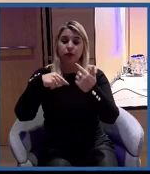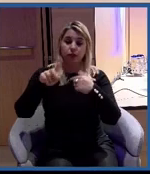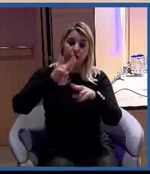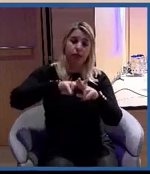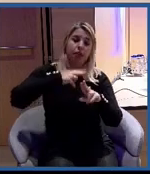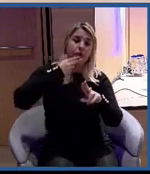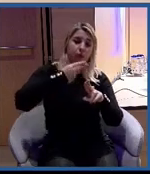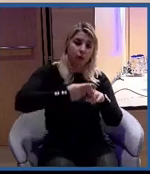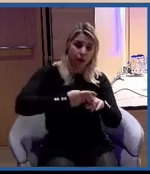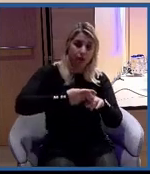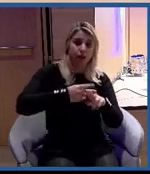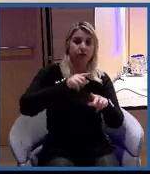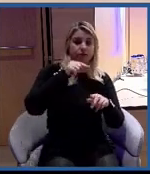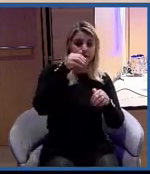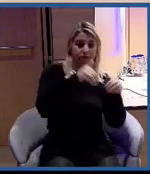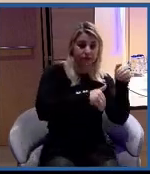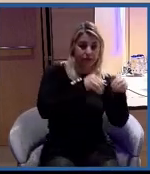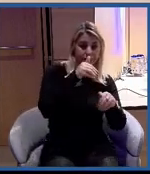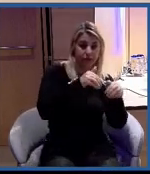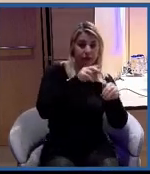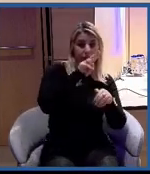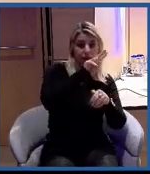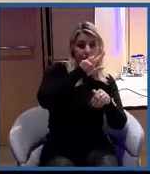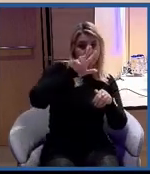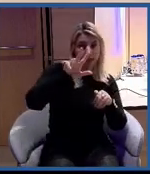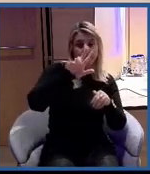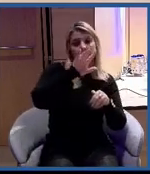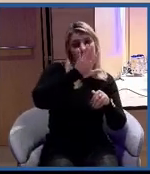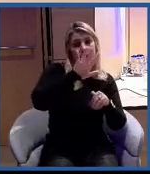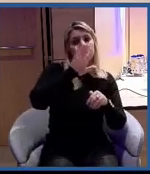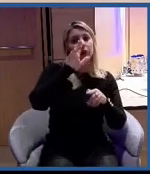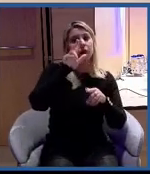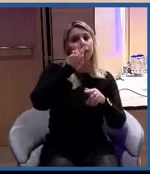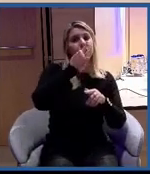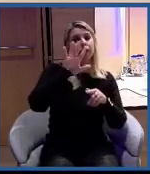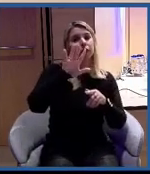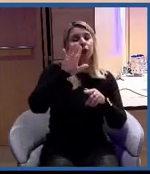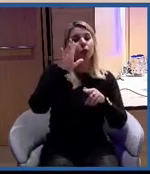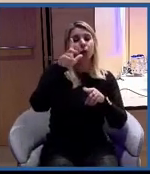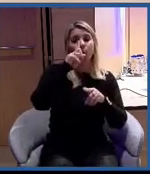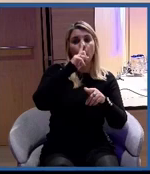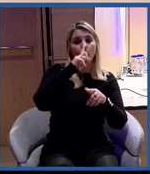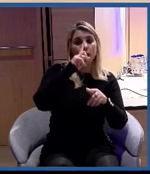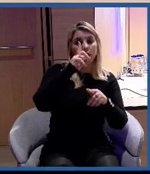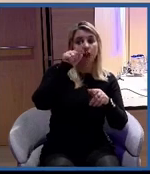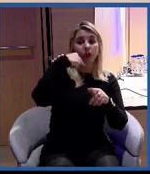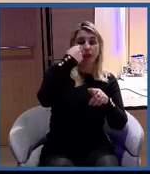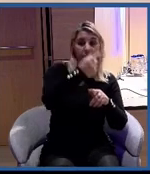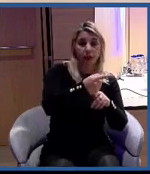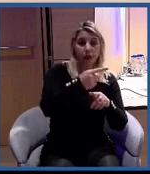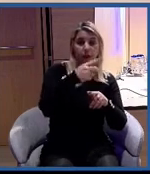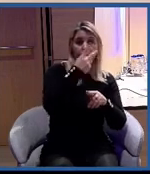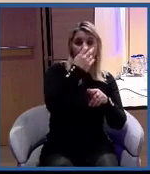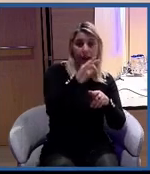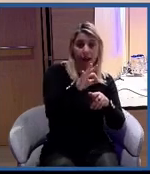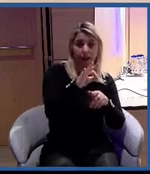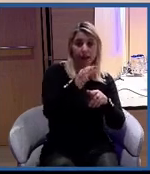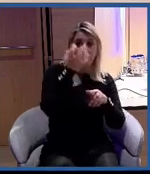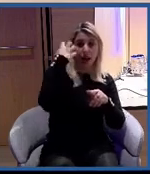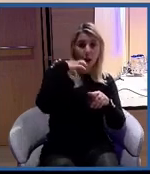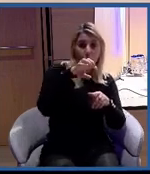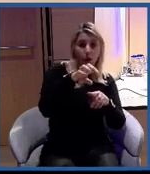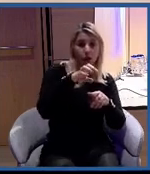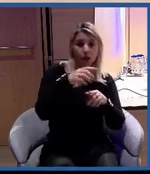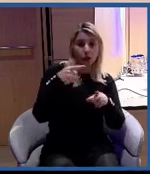vuelta la primera vuelta fue el 25 de junio la segunda vuelta se llegó el 20 de agosto con mucha